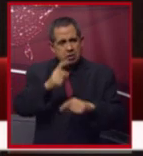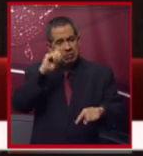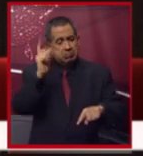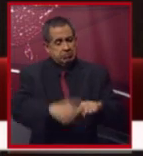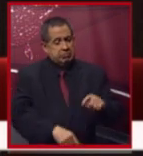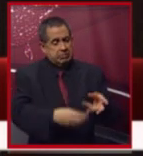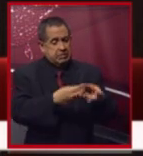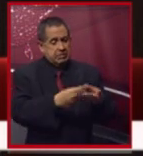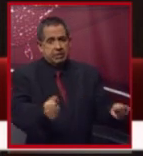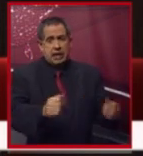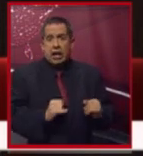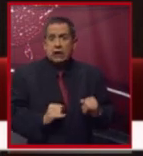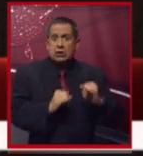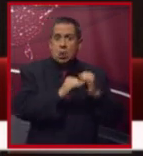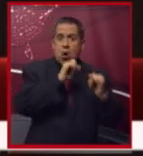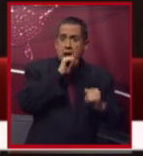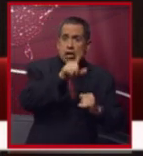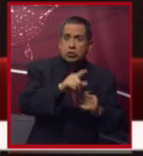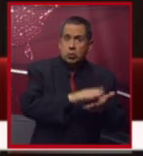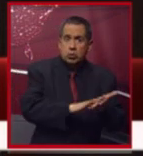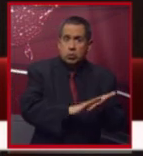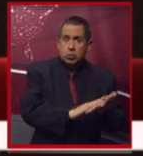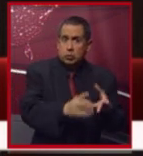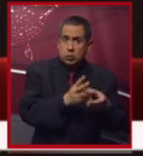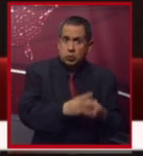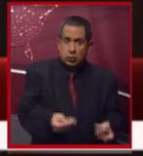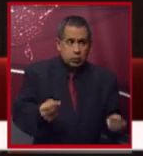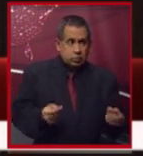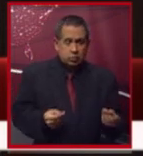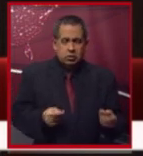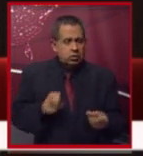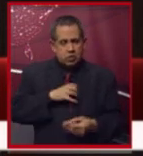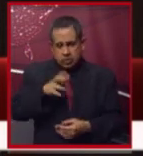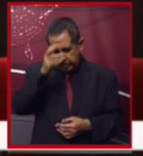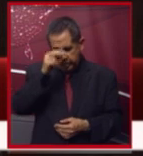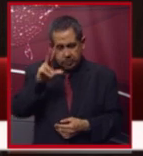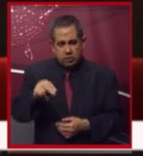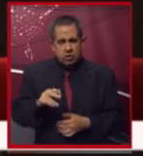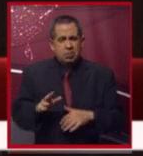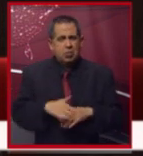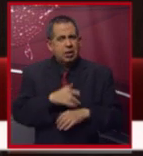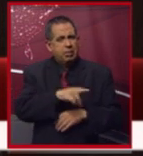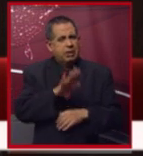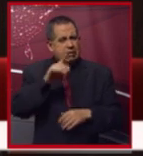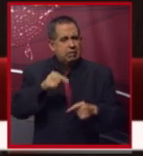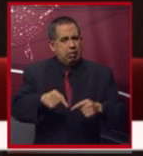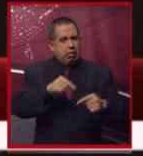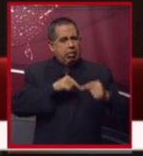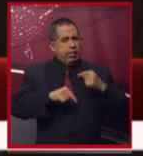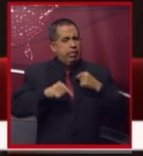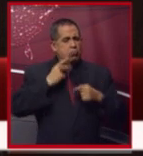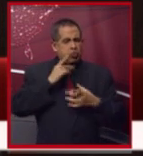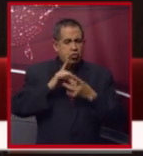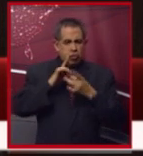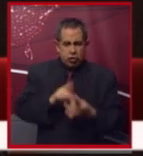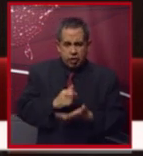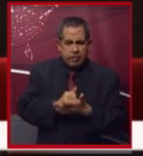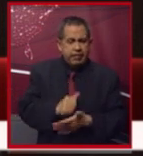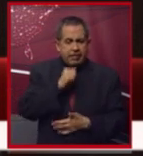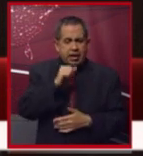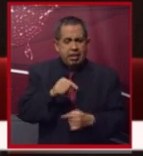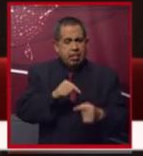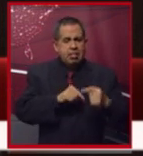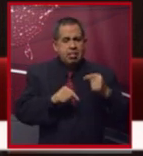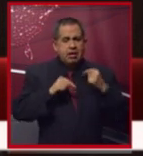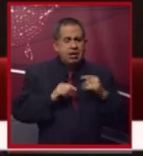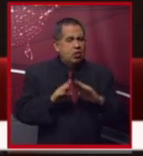la ley del Instituto Jalisciense de las Mujeres y extinguió a dicho instituto, ya que es un retroceso de política pública que deja en el